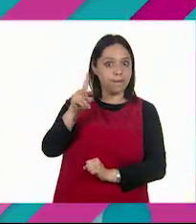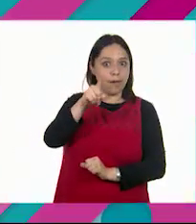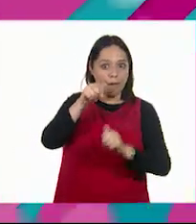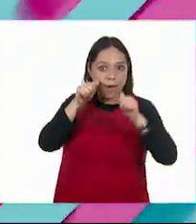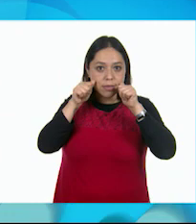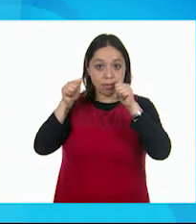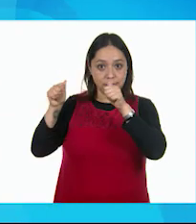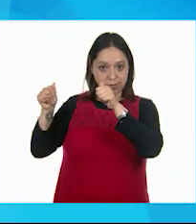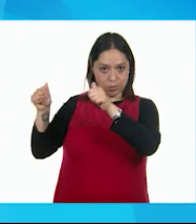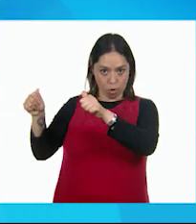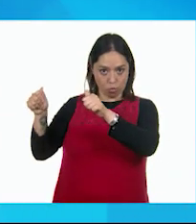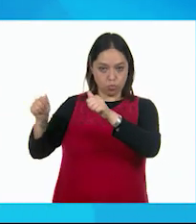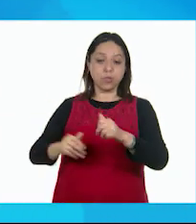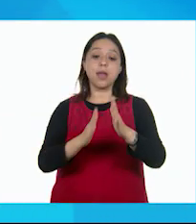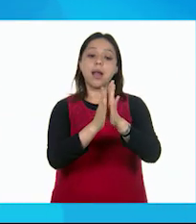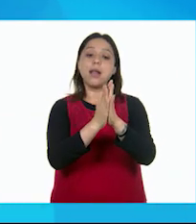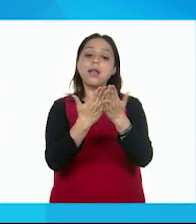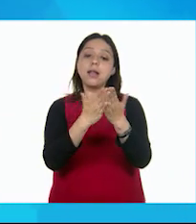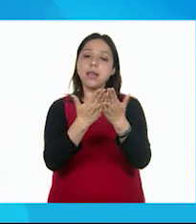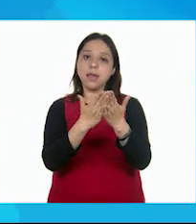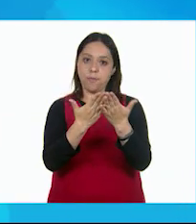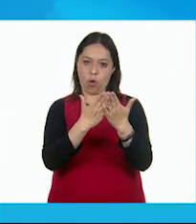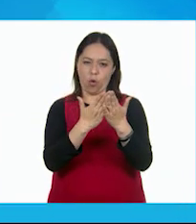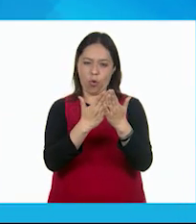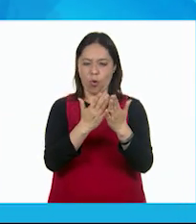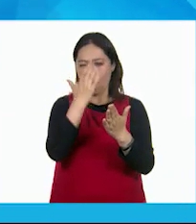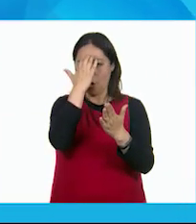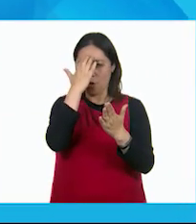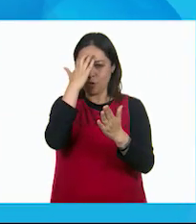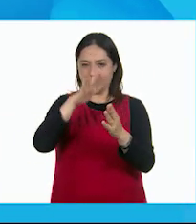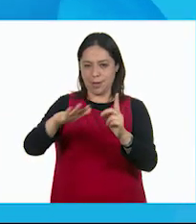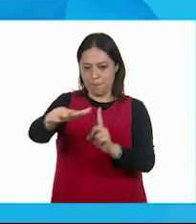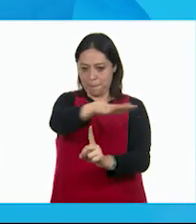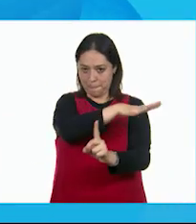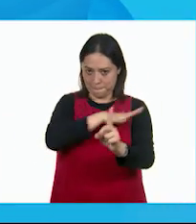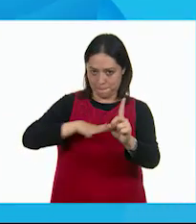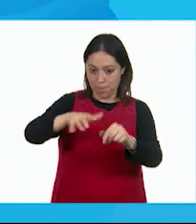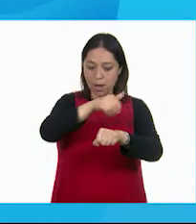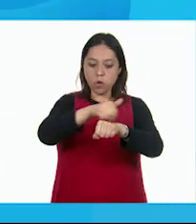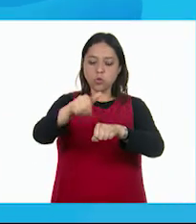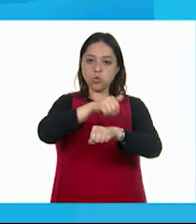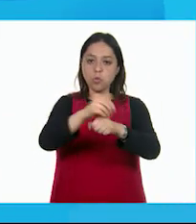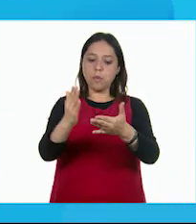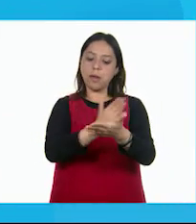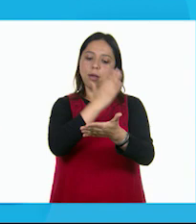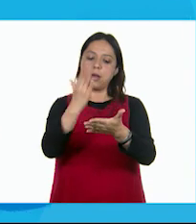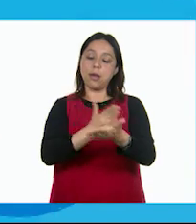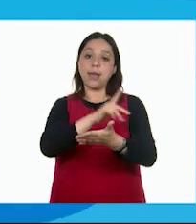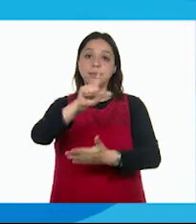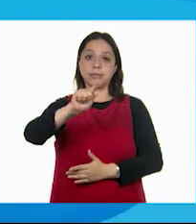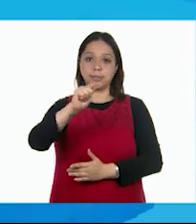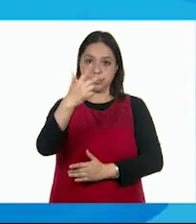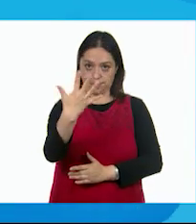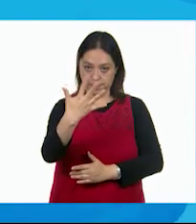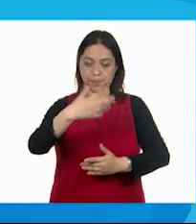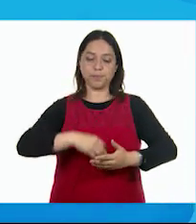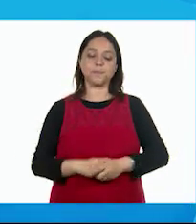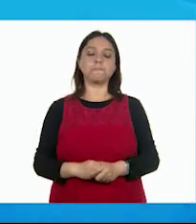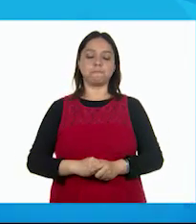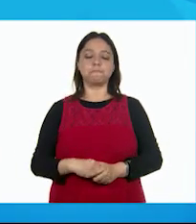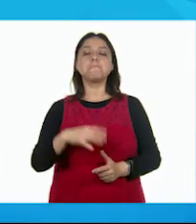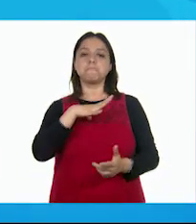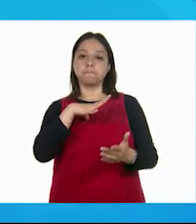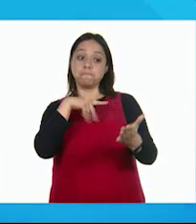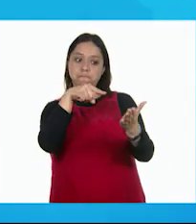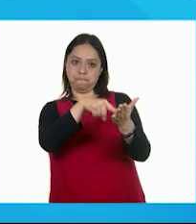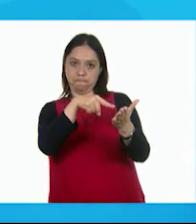Van a abrir su libro de conocimiento de en medio en la página 75. Aquí lo tenemos,